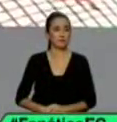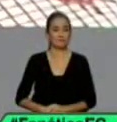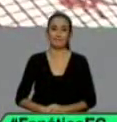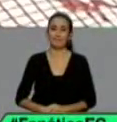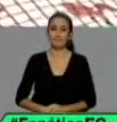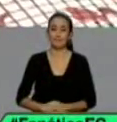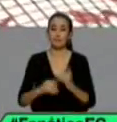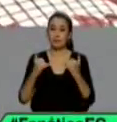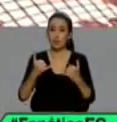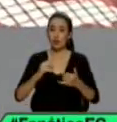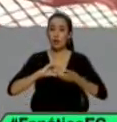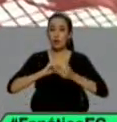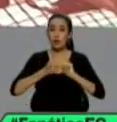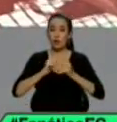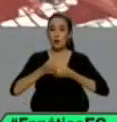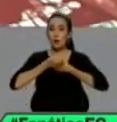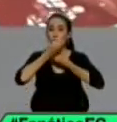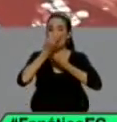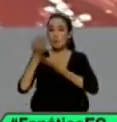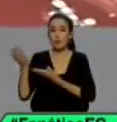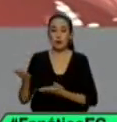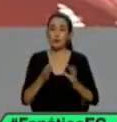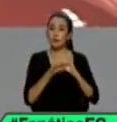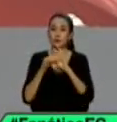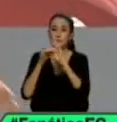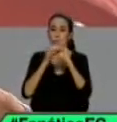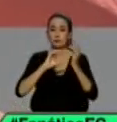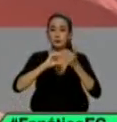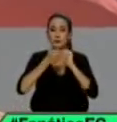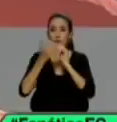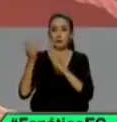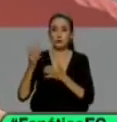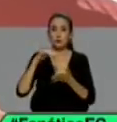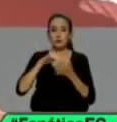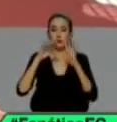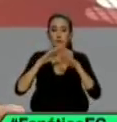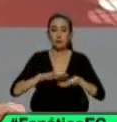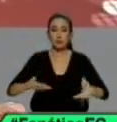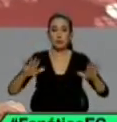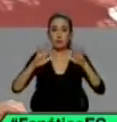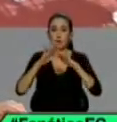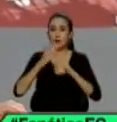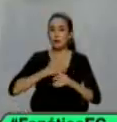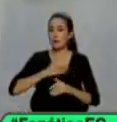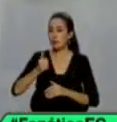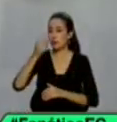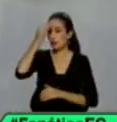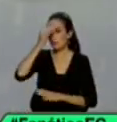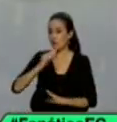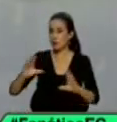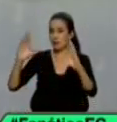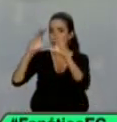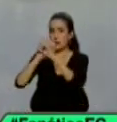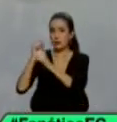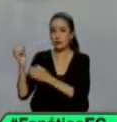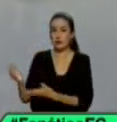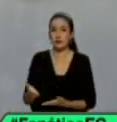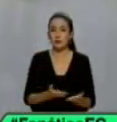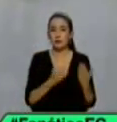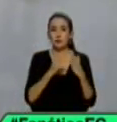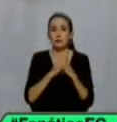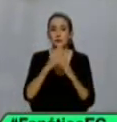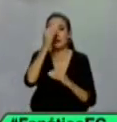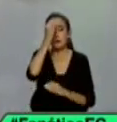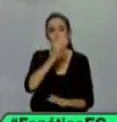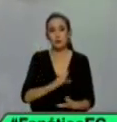Y es momento de los deportes. Eduardo Andino se encuentra ya con nosotros en los estudios, se nos acompaña. ¿Qué tal, Edu? Bienvenido, buenas noches. Hola, mi querida Mario, muy